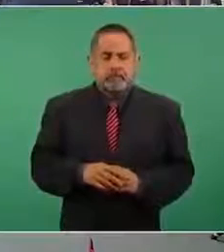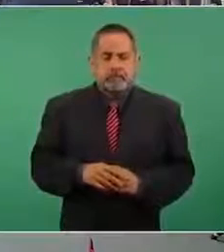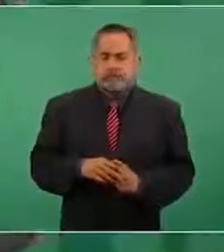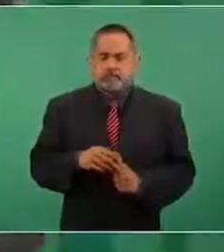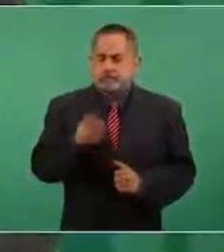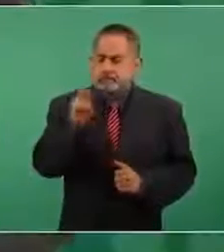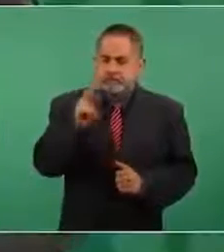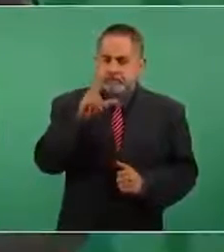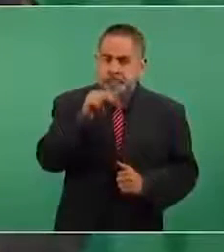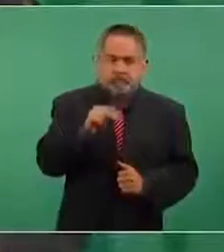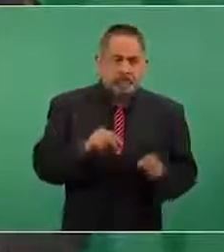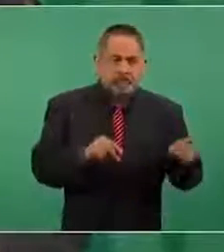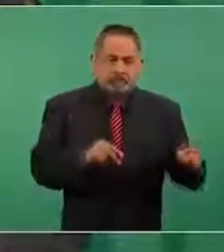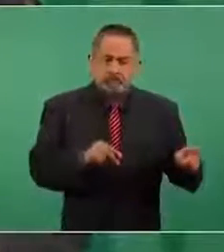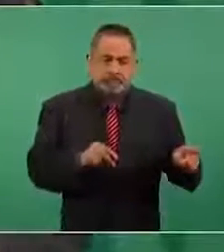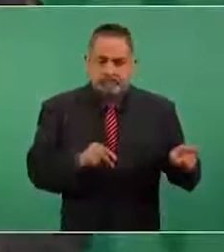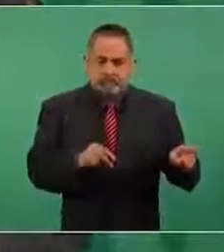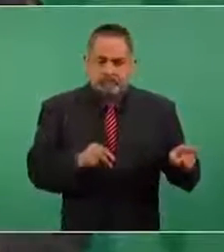no ayuda